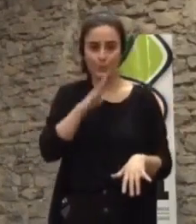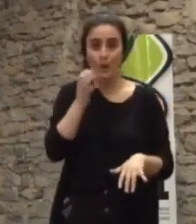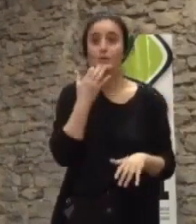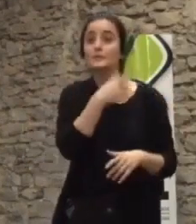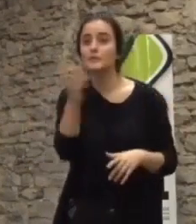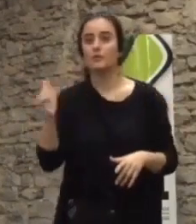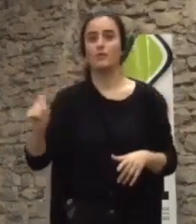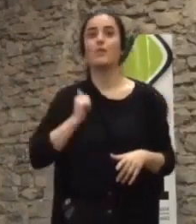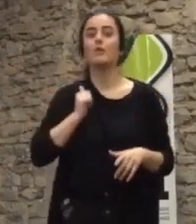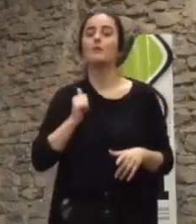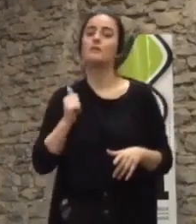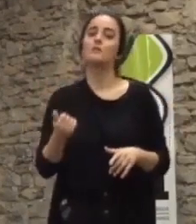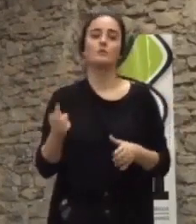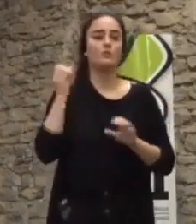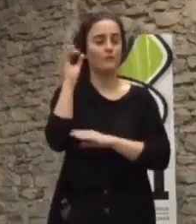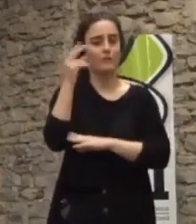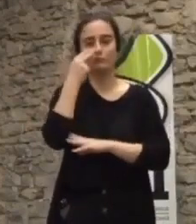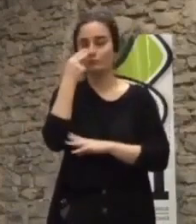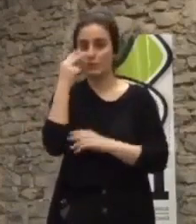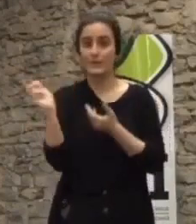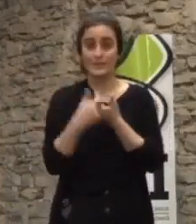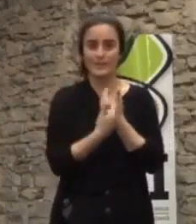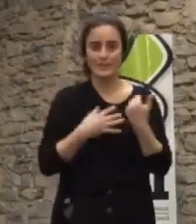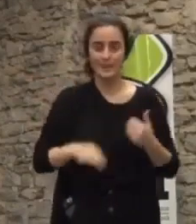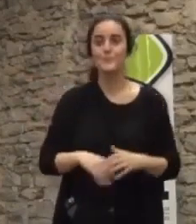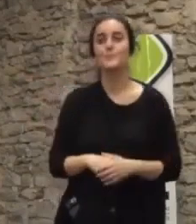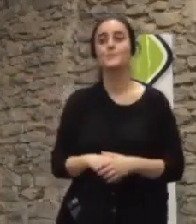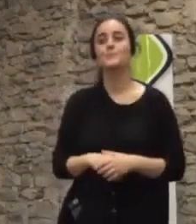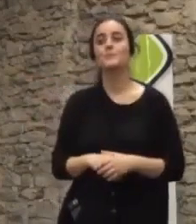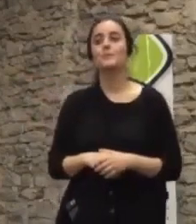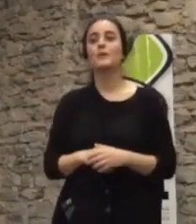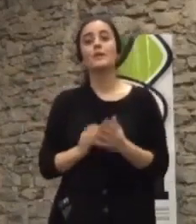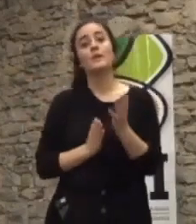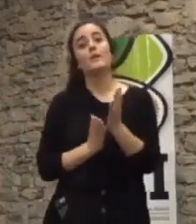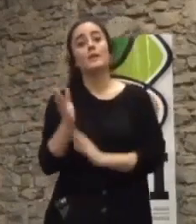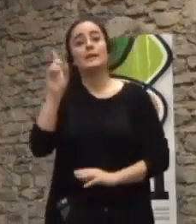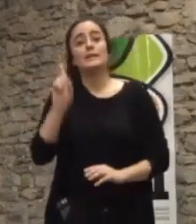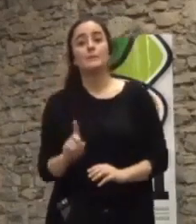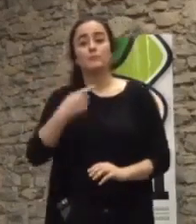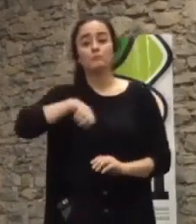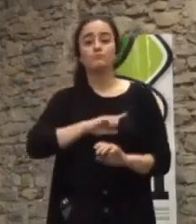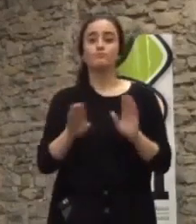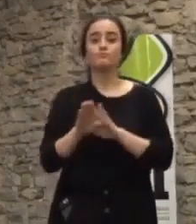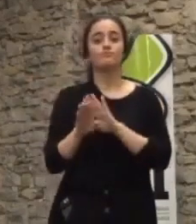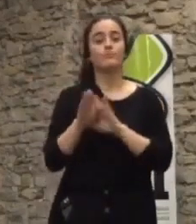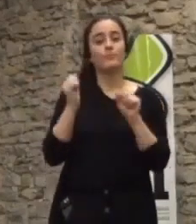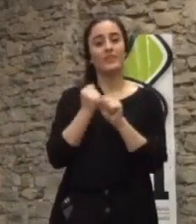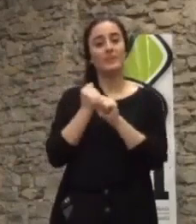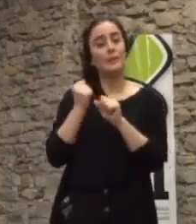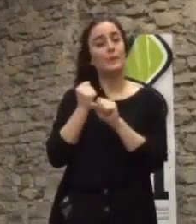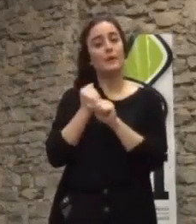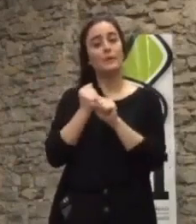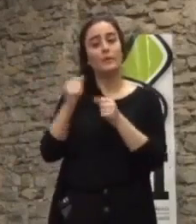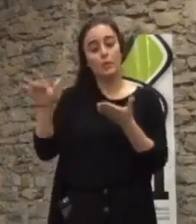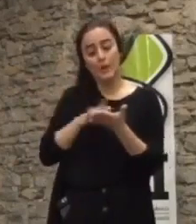oportunidad, serán conferencias muy, muy interesantes. Y, por otro lado, también seguimos trabajando en el diseño de